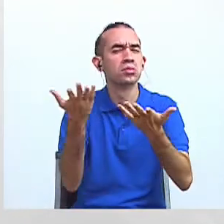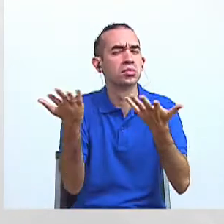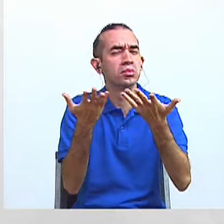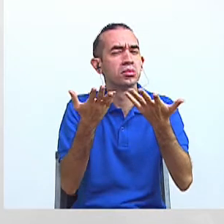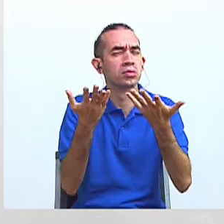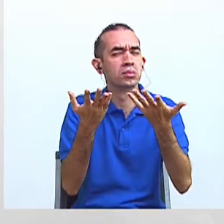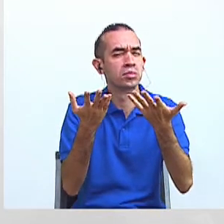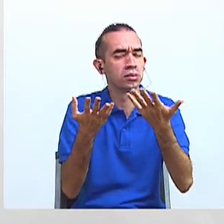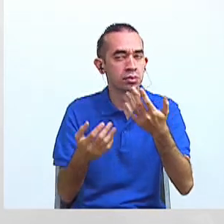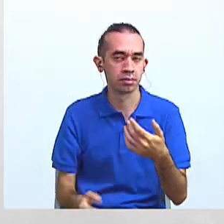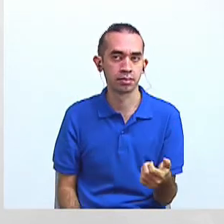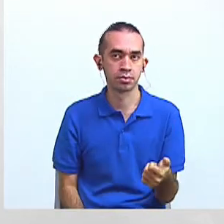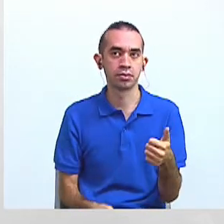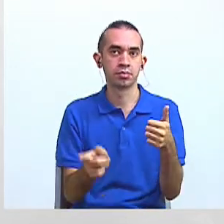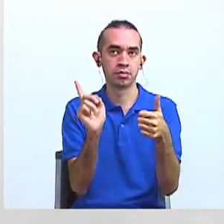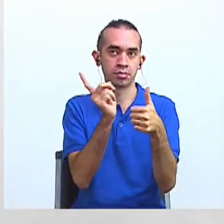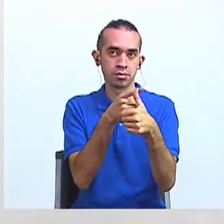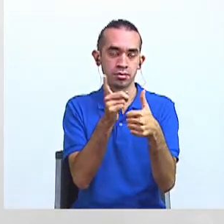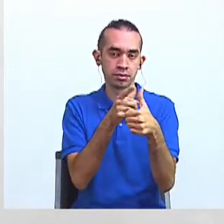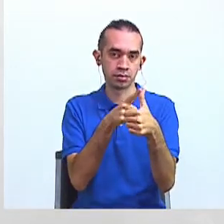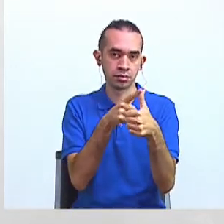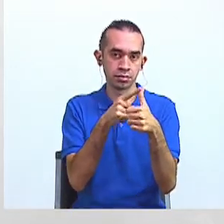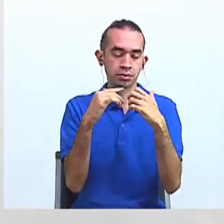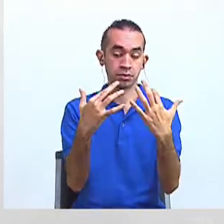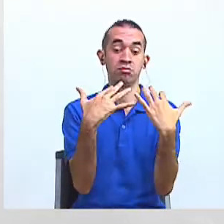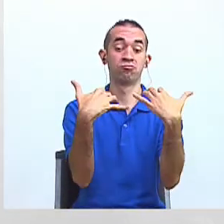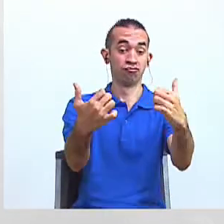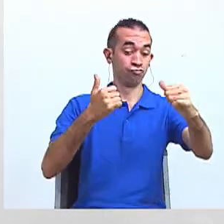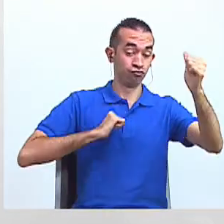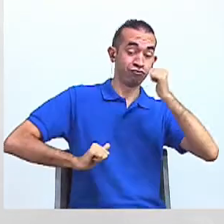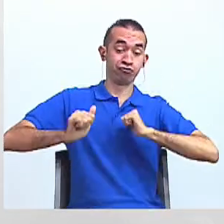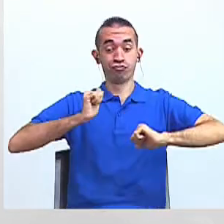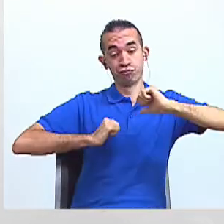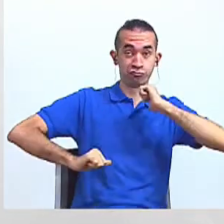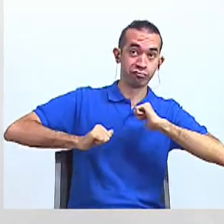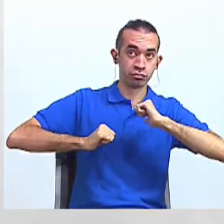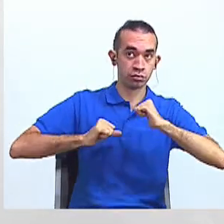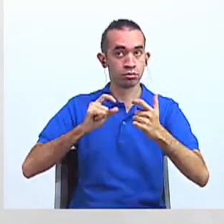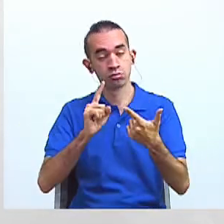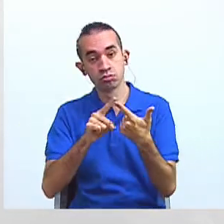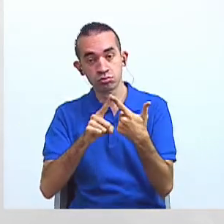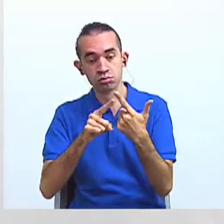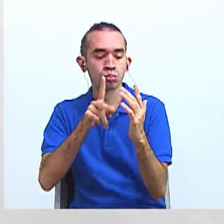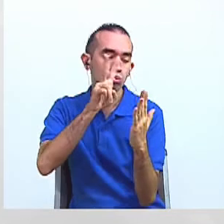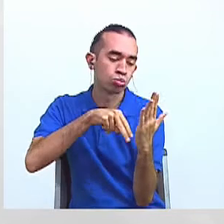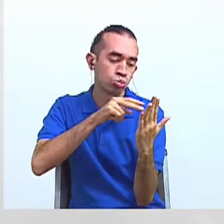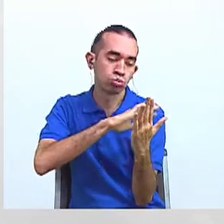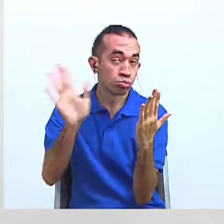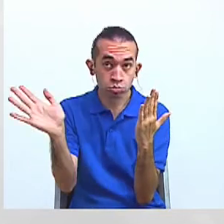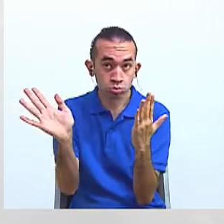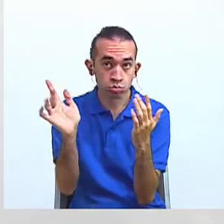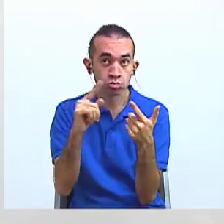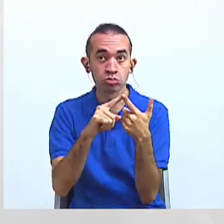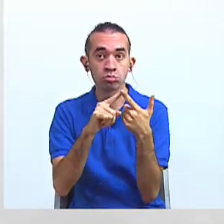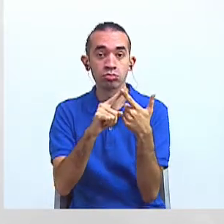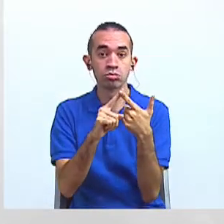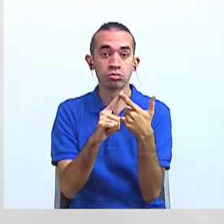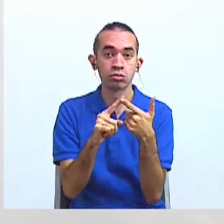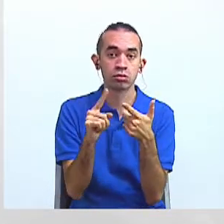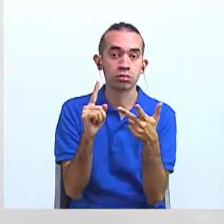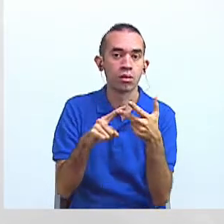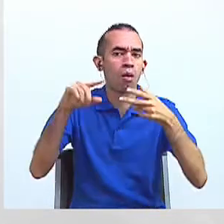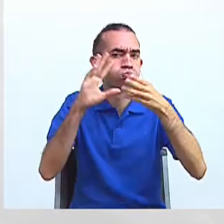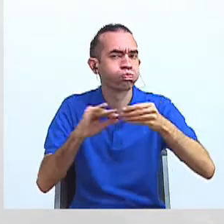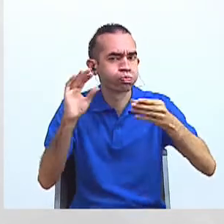ver, veamos las opciones. La representación frente a un escenario, la lectura del texto únicamente,